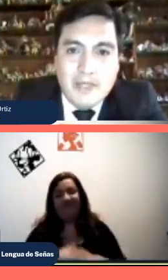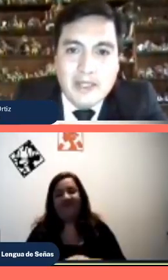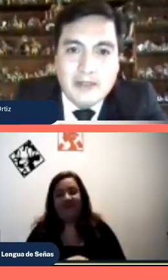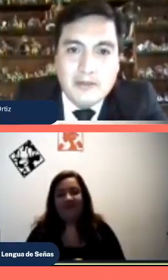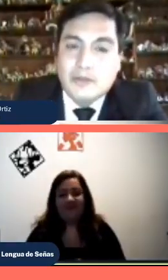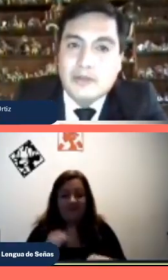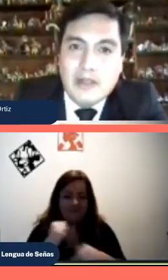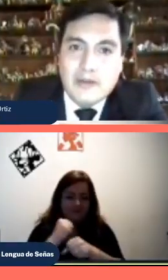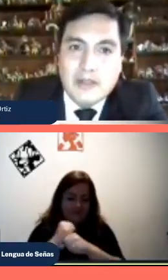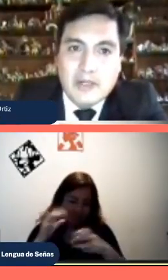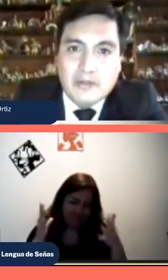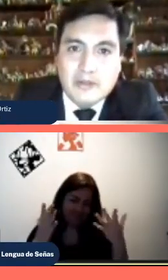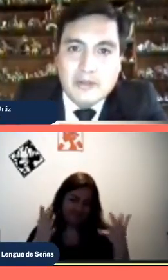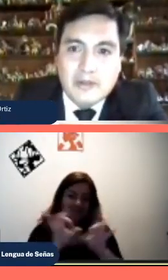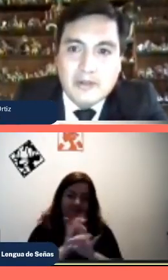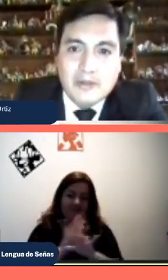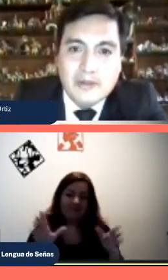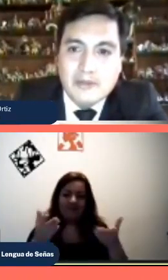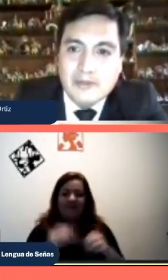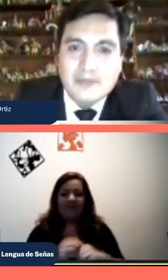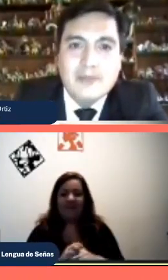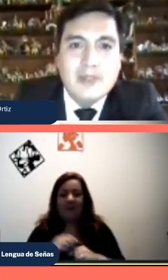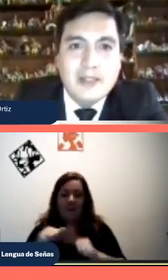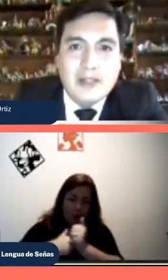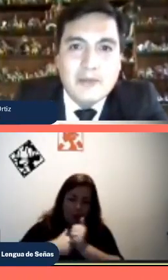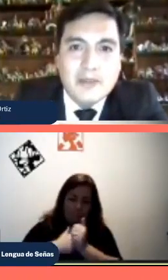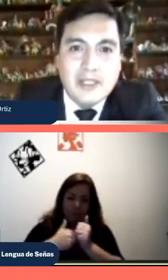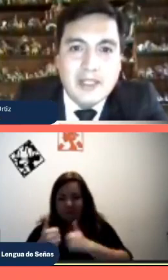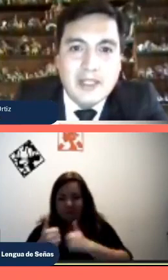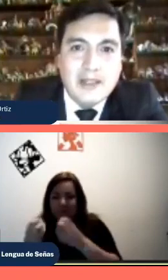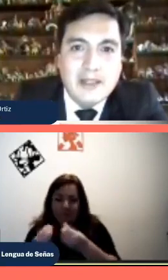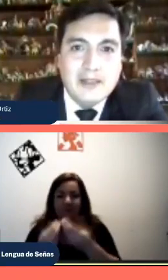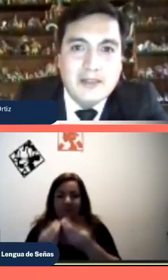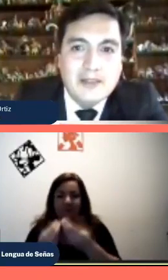saludo, Luis. Un gran colaborador de nosotros.